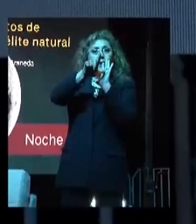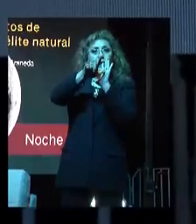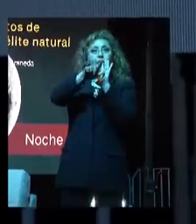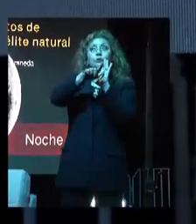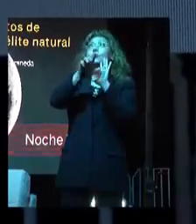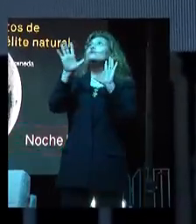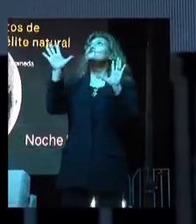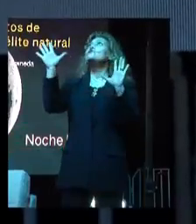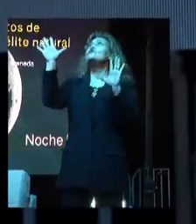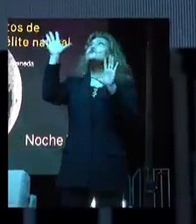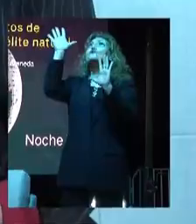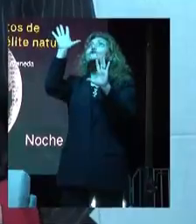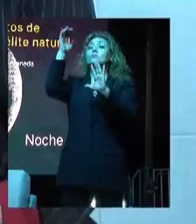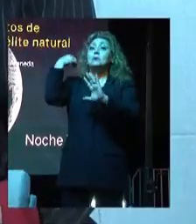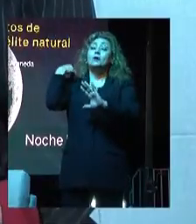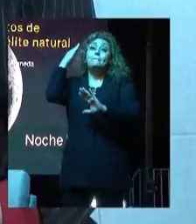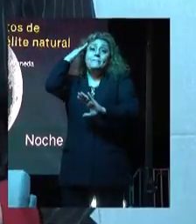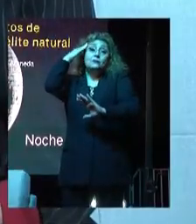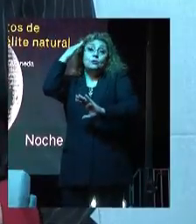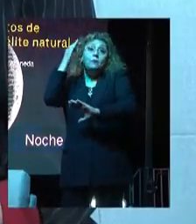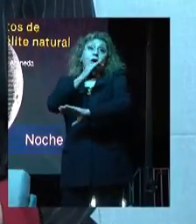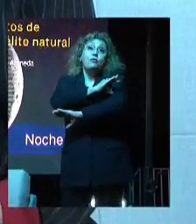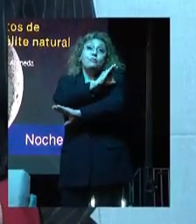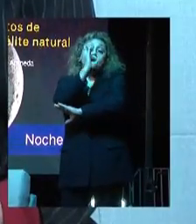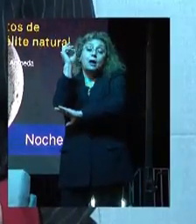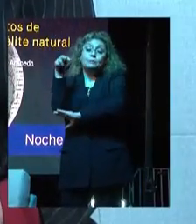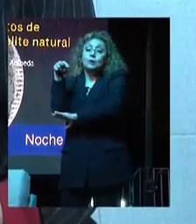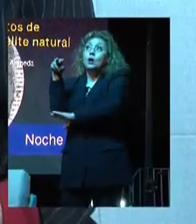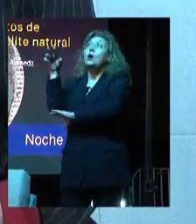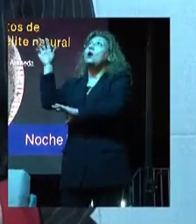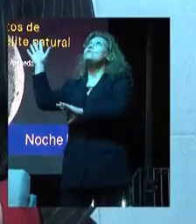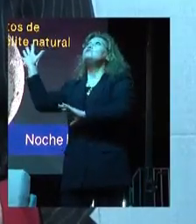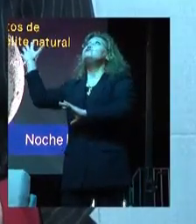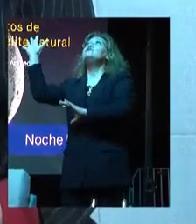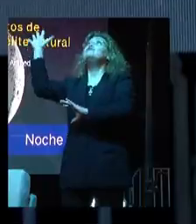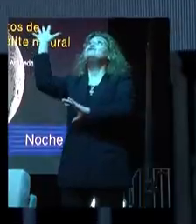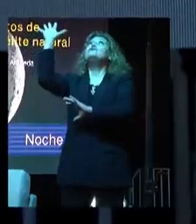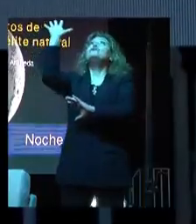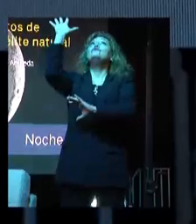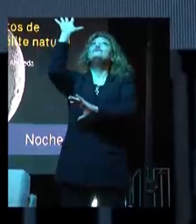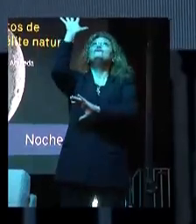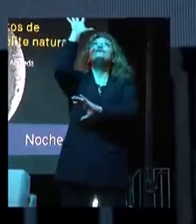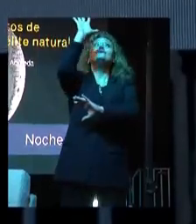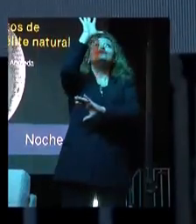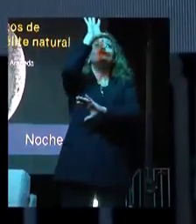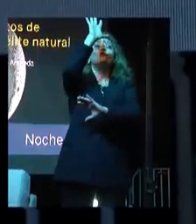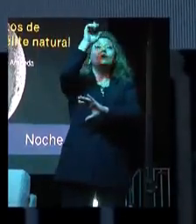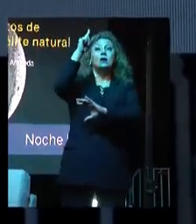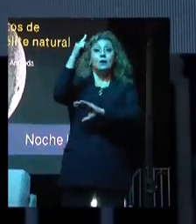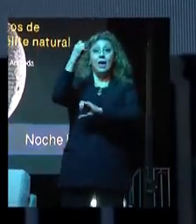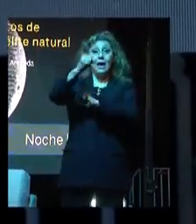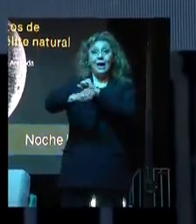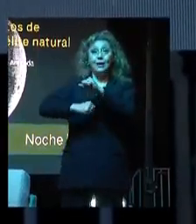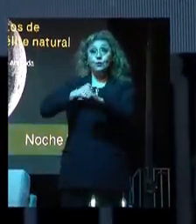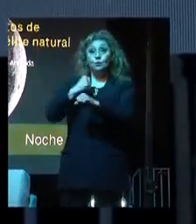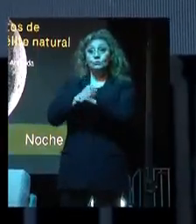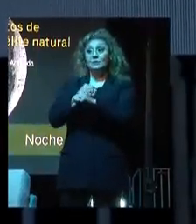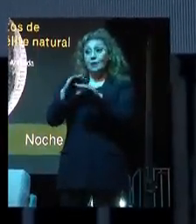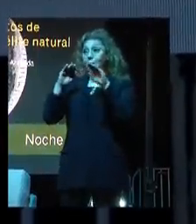Claro, si uno toma el día como referencia, el cielo se va corriendo y al cabo de un año se vuelve a repetir el mismo